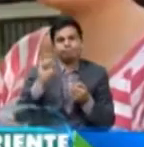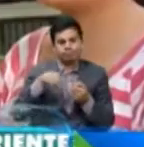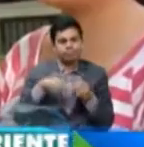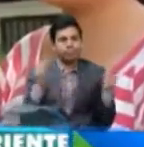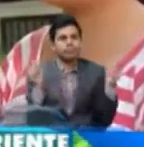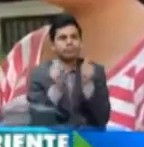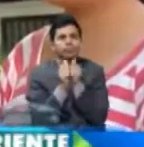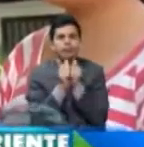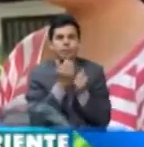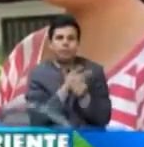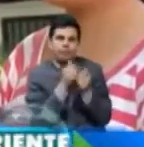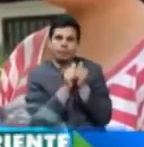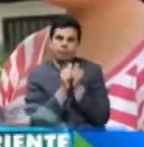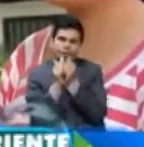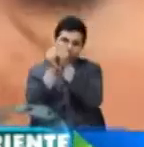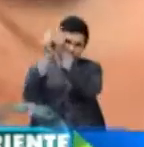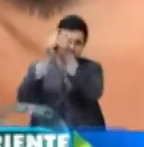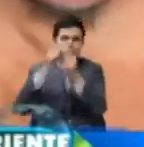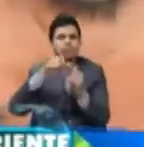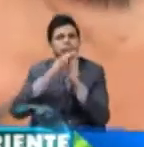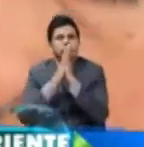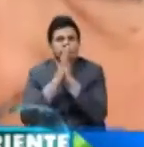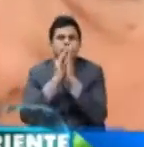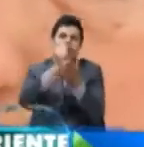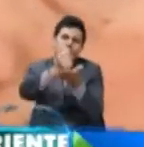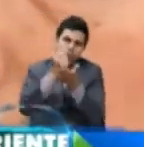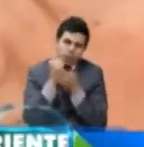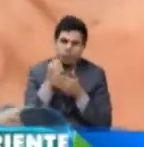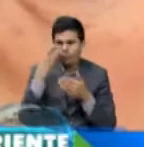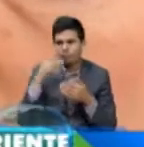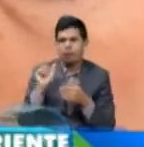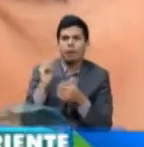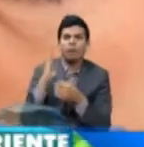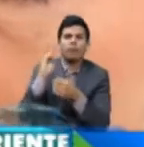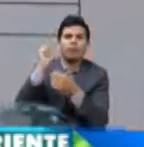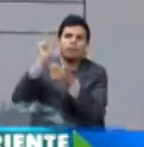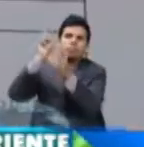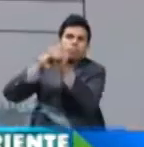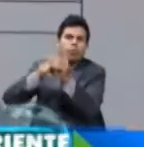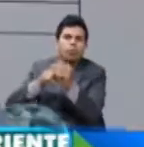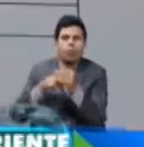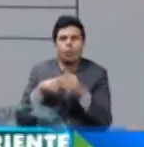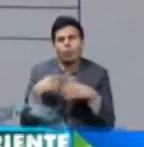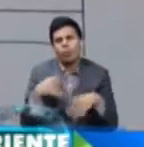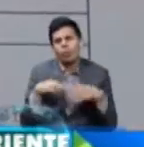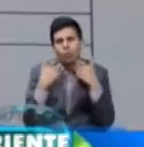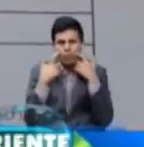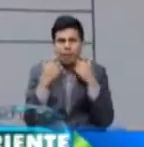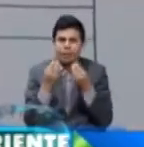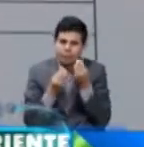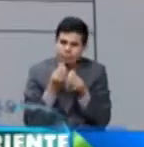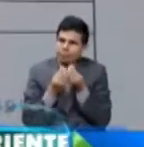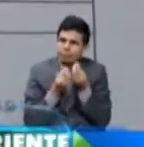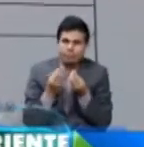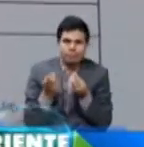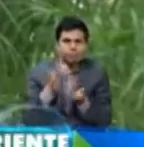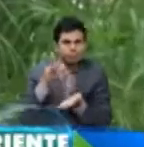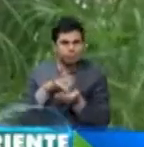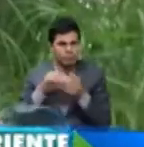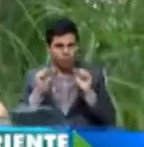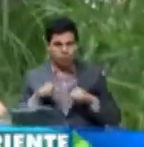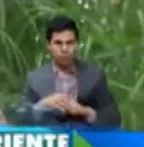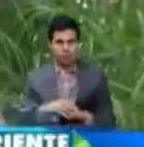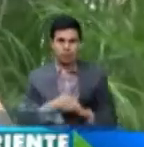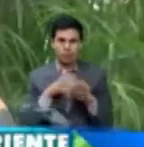ir acompañada de su mamá, quien pide ayuda para que su hija no pierda la beca a la que no muchos tienen opción de acceder. La verdad,